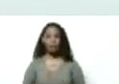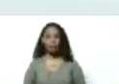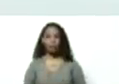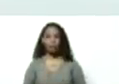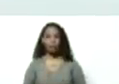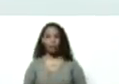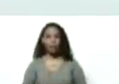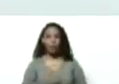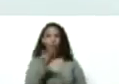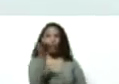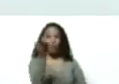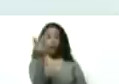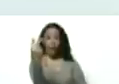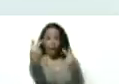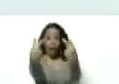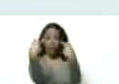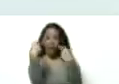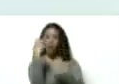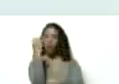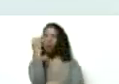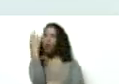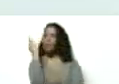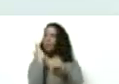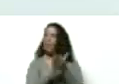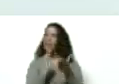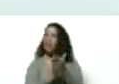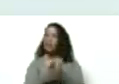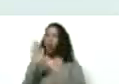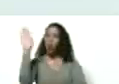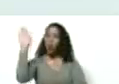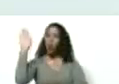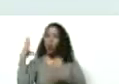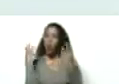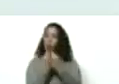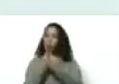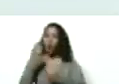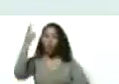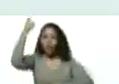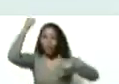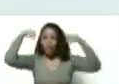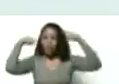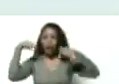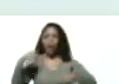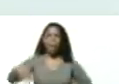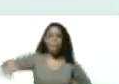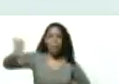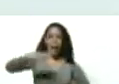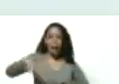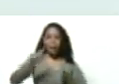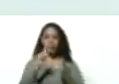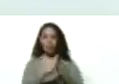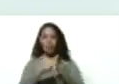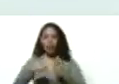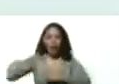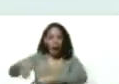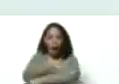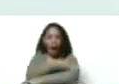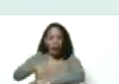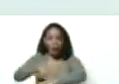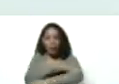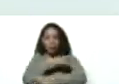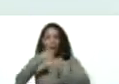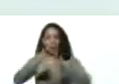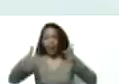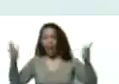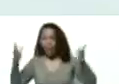¿Usted que me escucha, cuántas veces habrá jurado junto a Chávez en plazas, avenidas, calles,